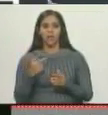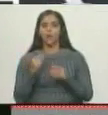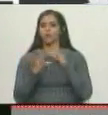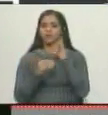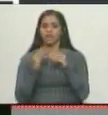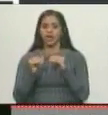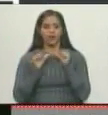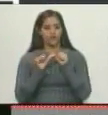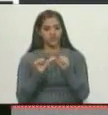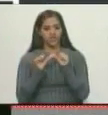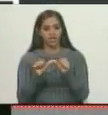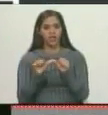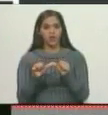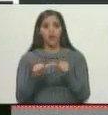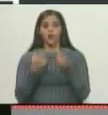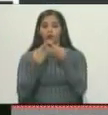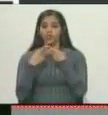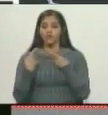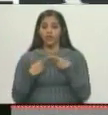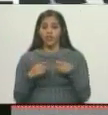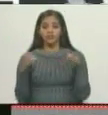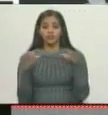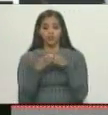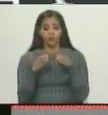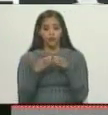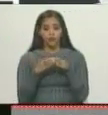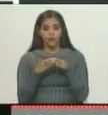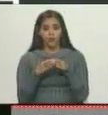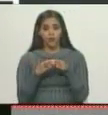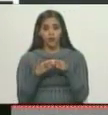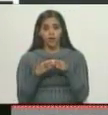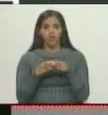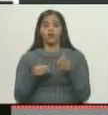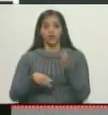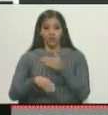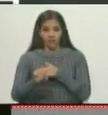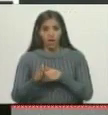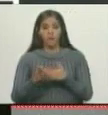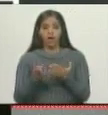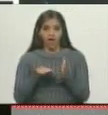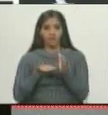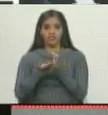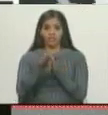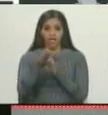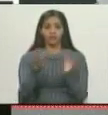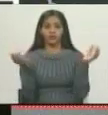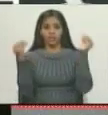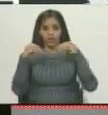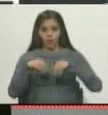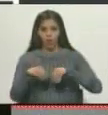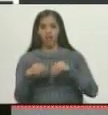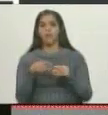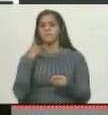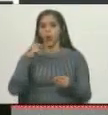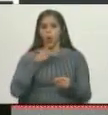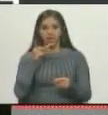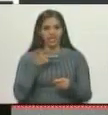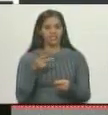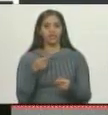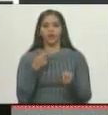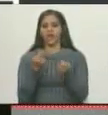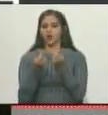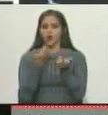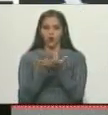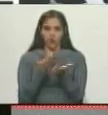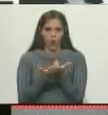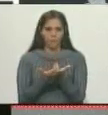permanente con diversos sectores con los cuales vamos avanzando en acuerdos de carácter político, de carácter económico, de